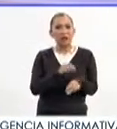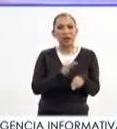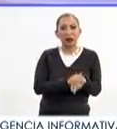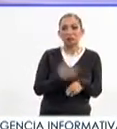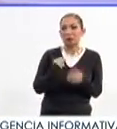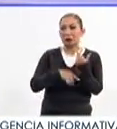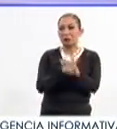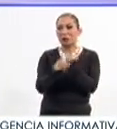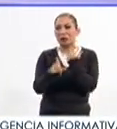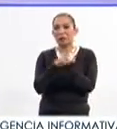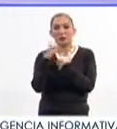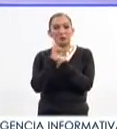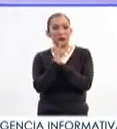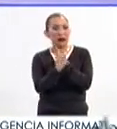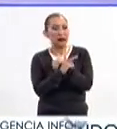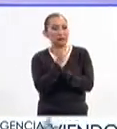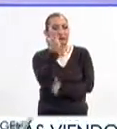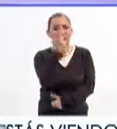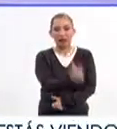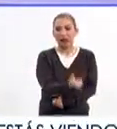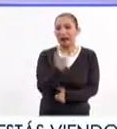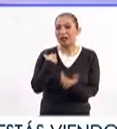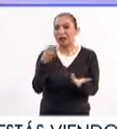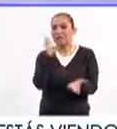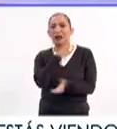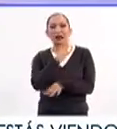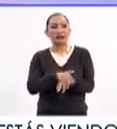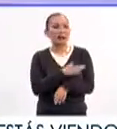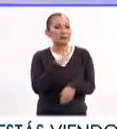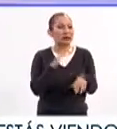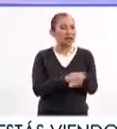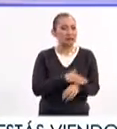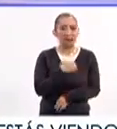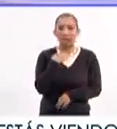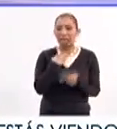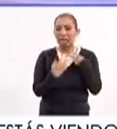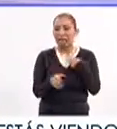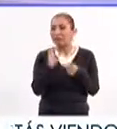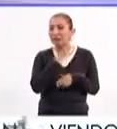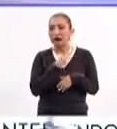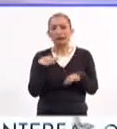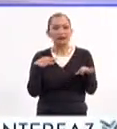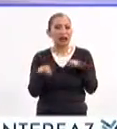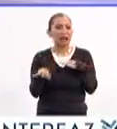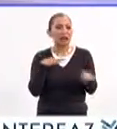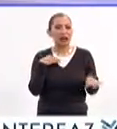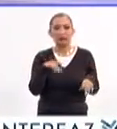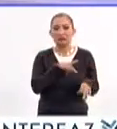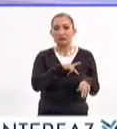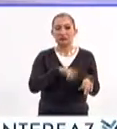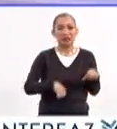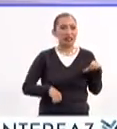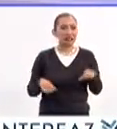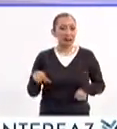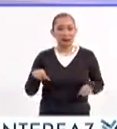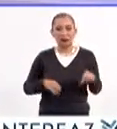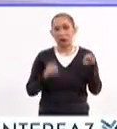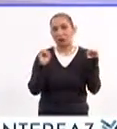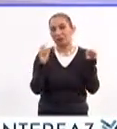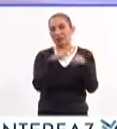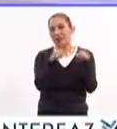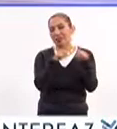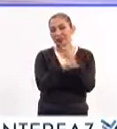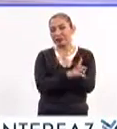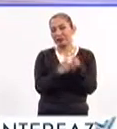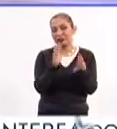los problemas de tu país, la economía, las malas calificaciones, el mal desempeño en tus actividades o cuestiones por el